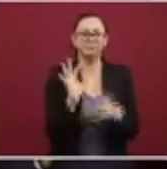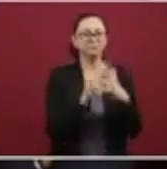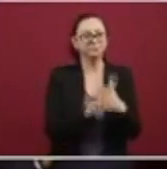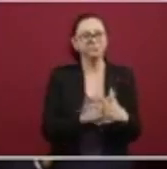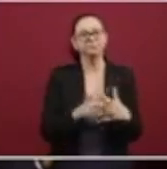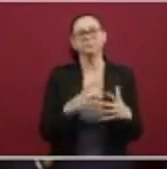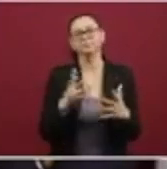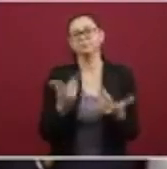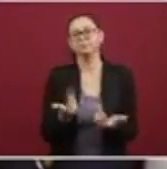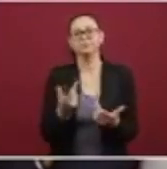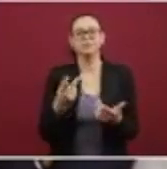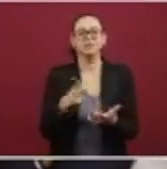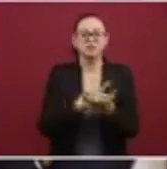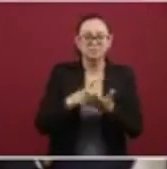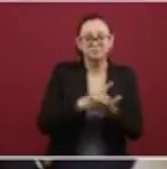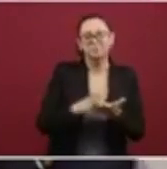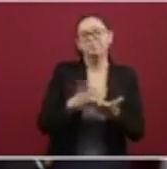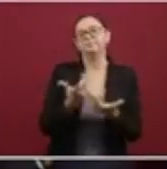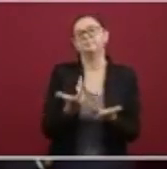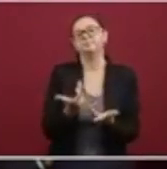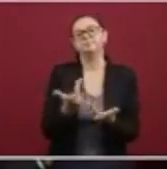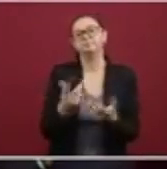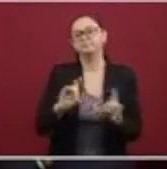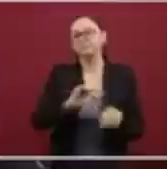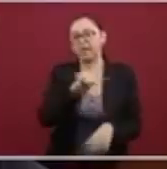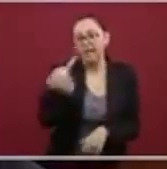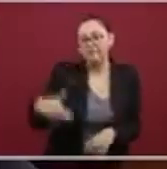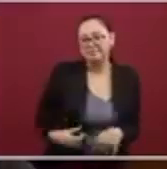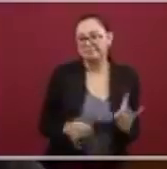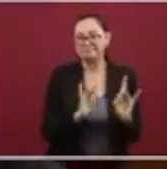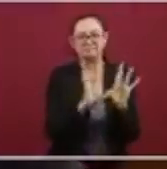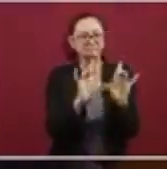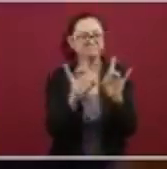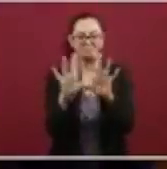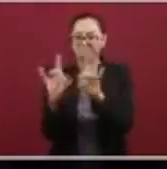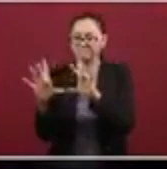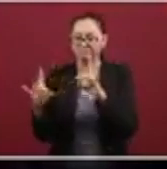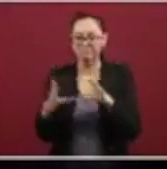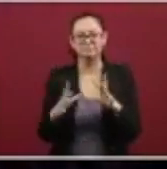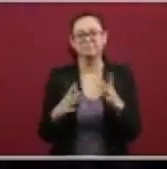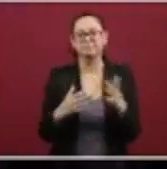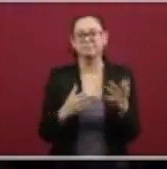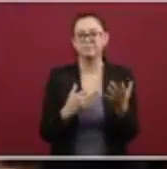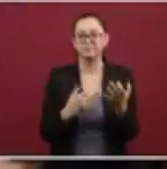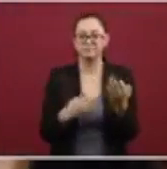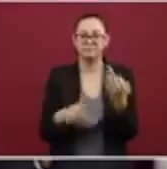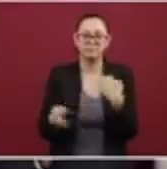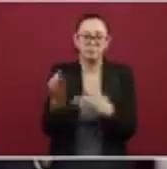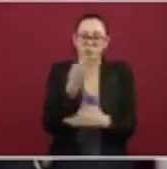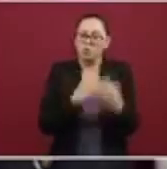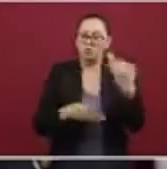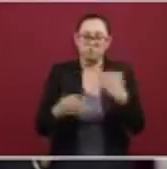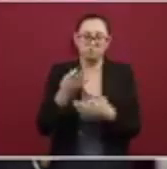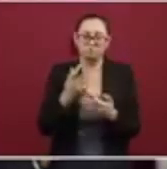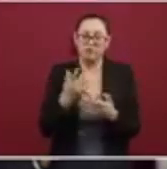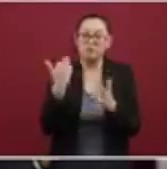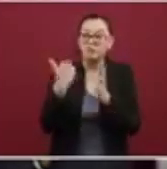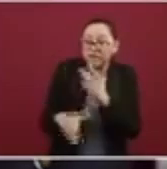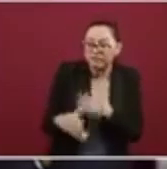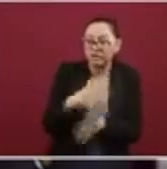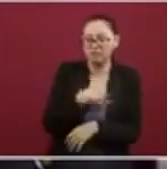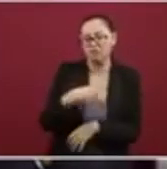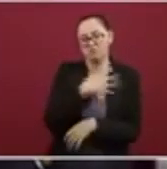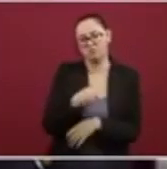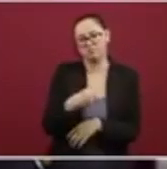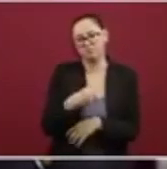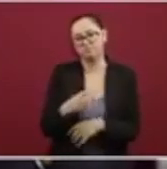ya sea por el narco, ya sea por accidentes viales. Y tomar la palabra el momento para decir que los hechos de